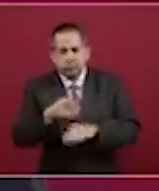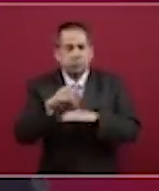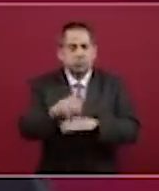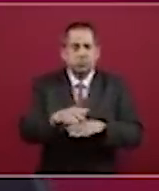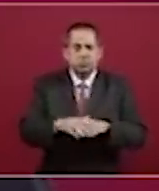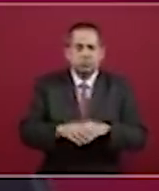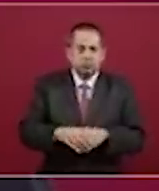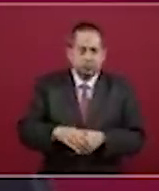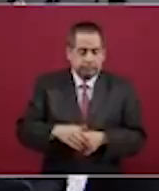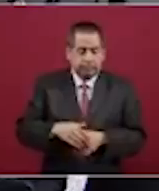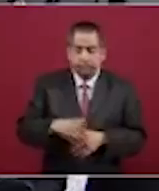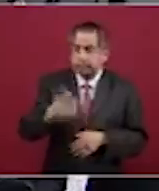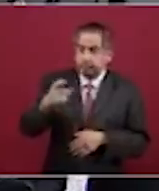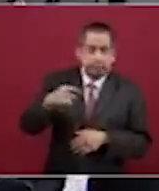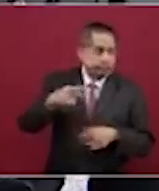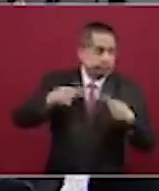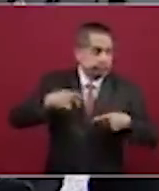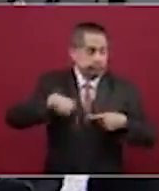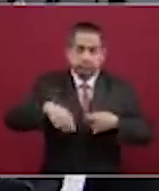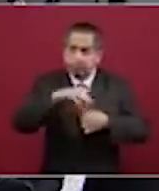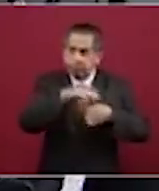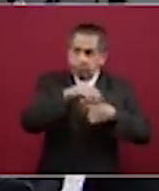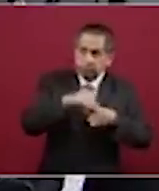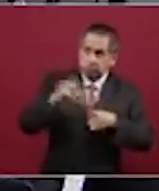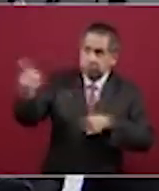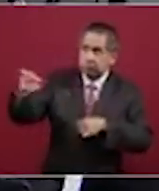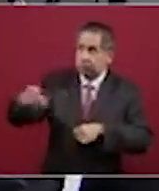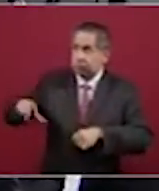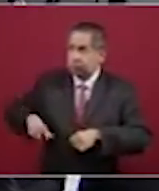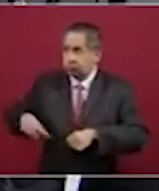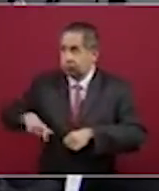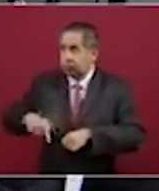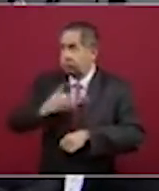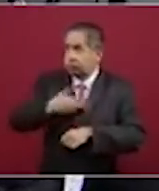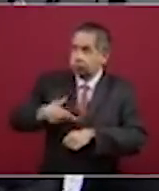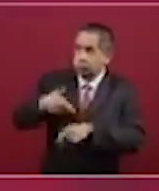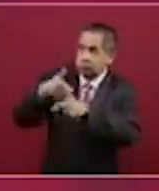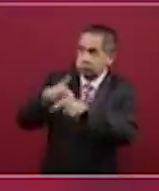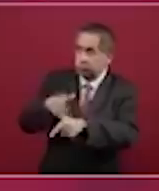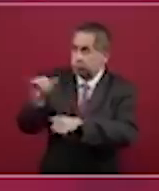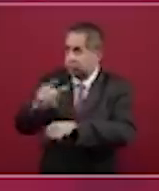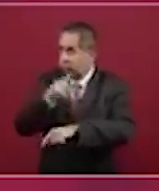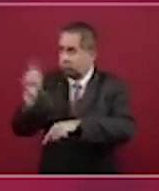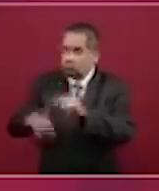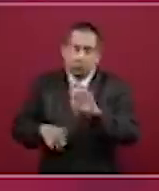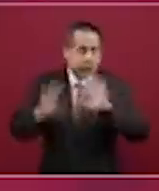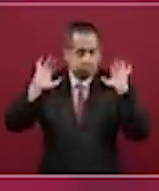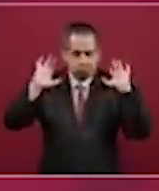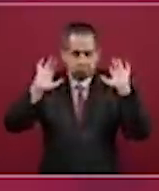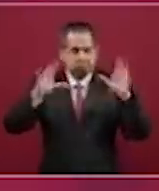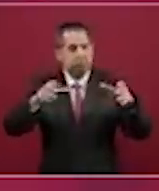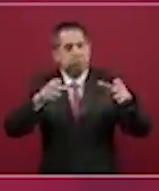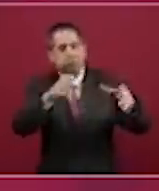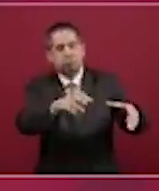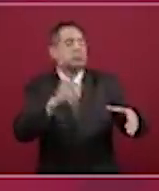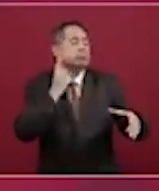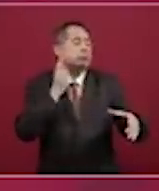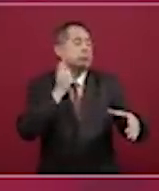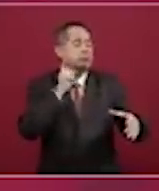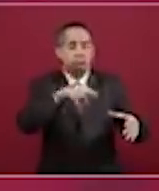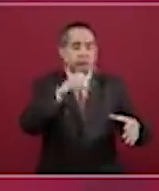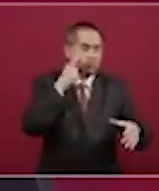la revocación del mandato, los legisladores van a decidir lo que ellos